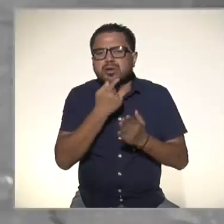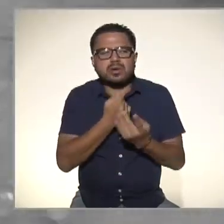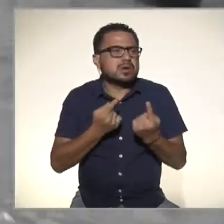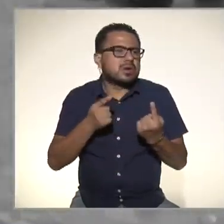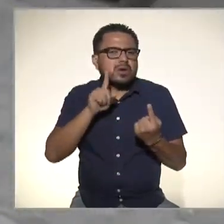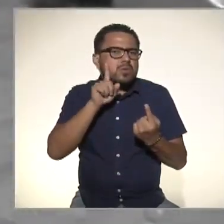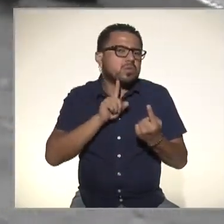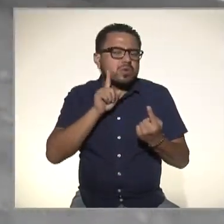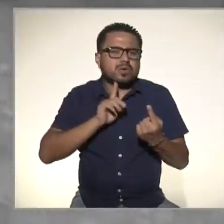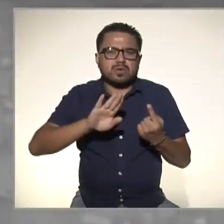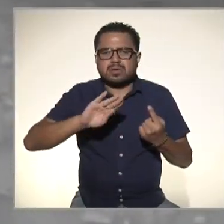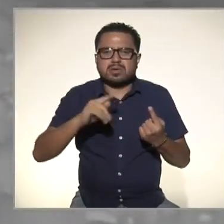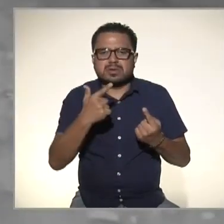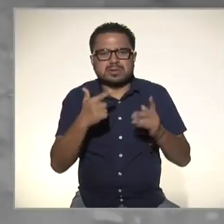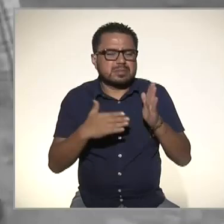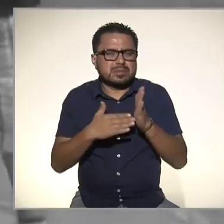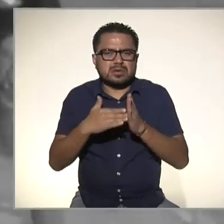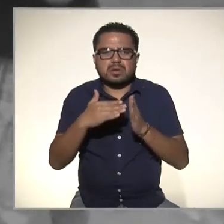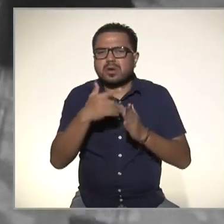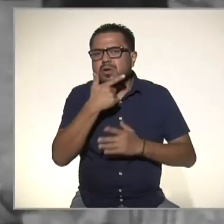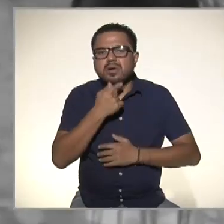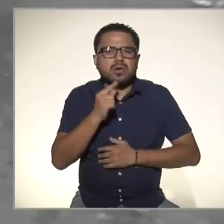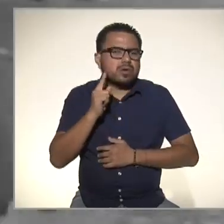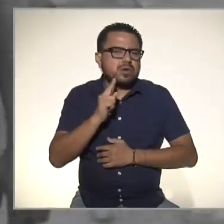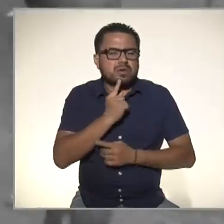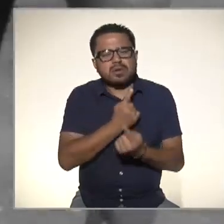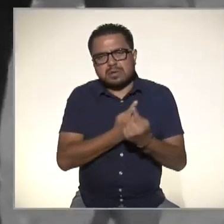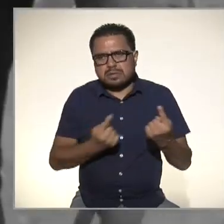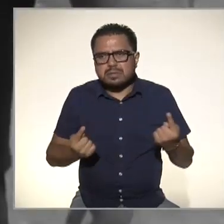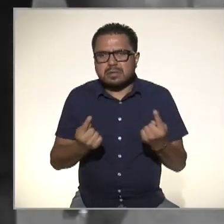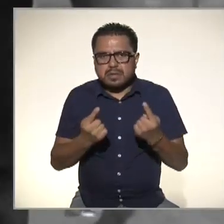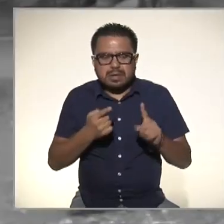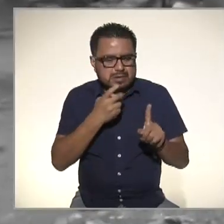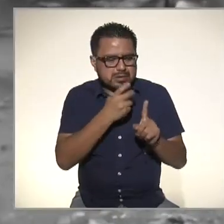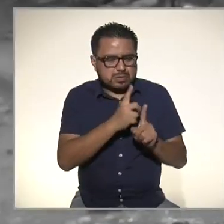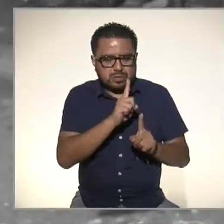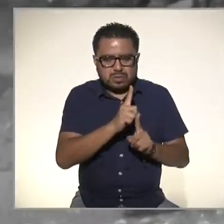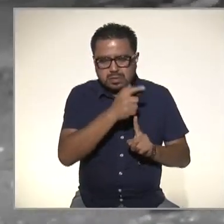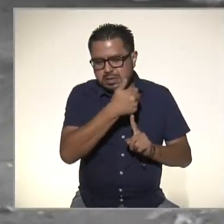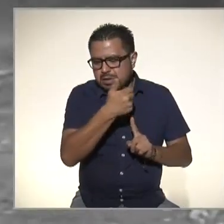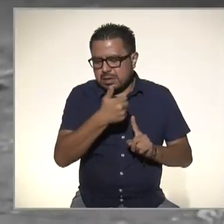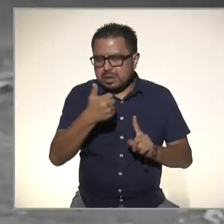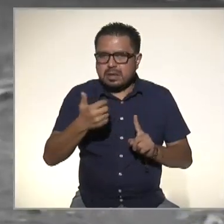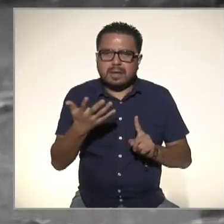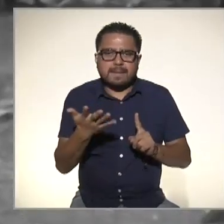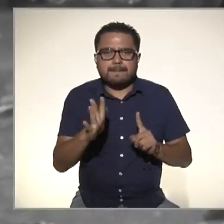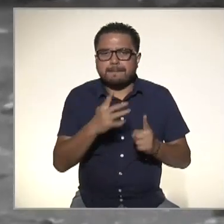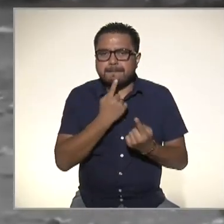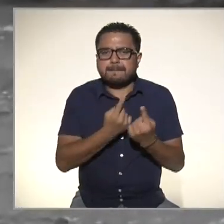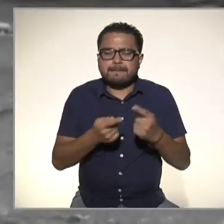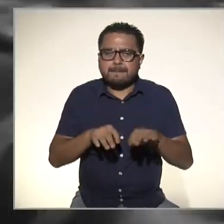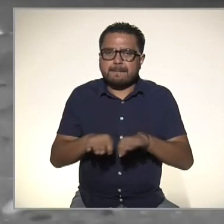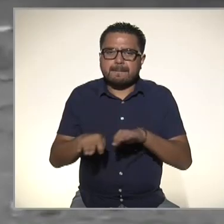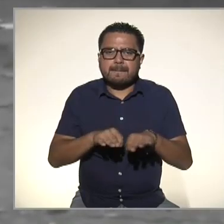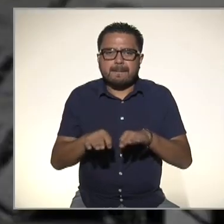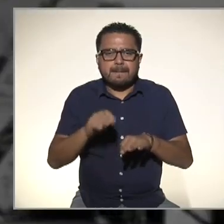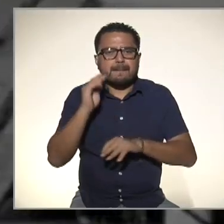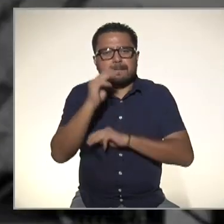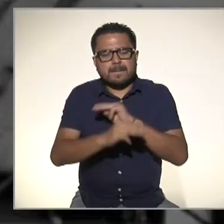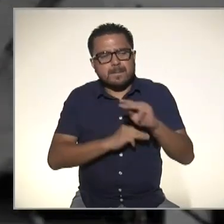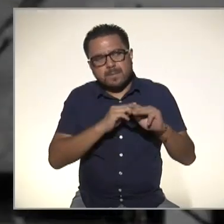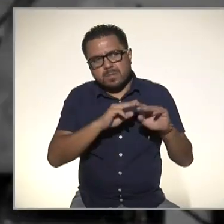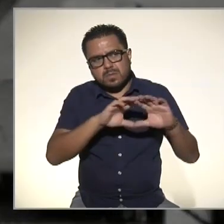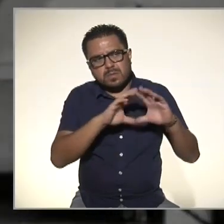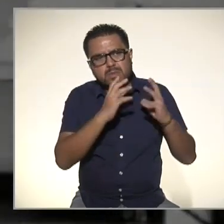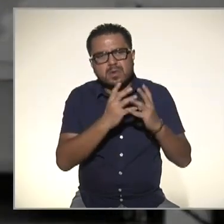y 97 millones niños, lo que significa que 1 de cada 10 niños trabaja en todo el mundo. En